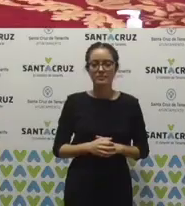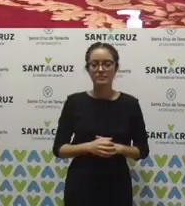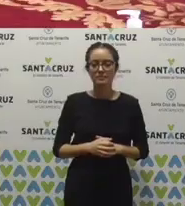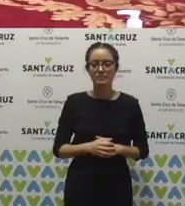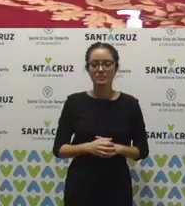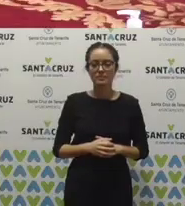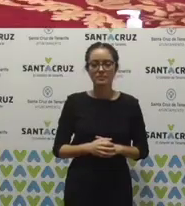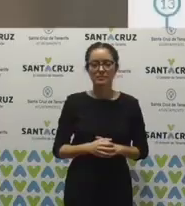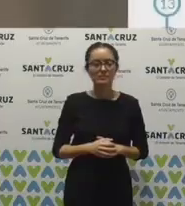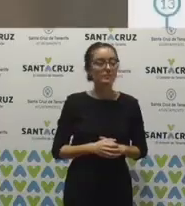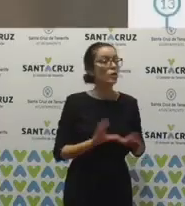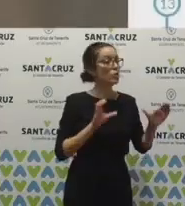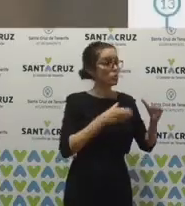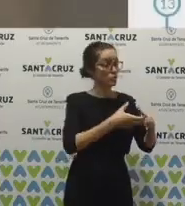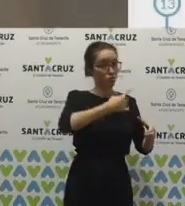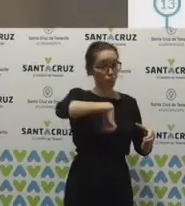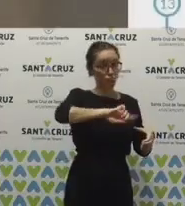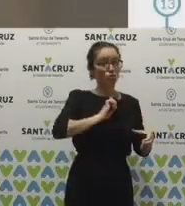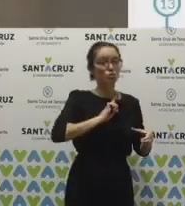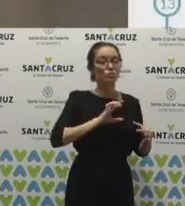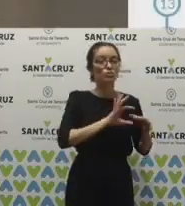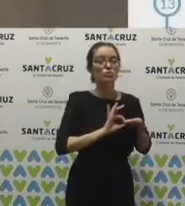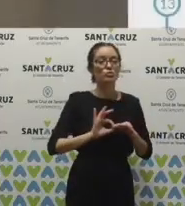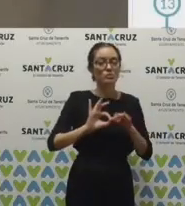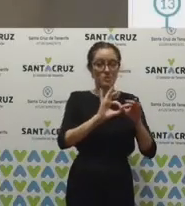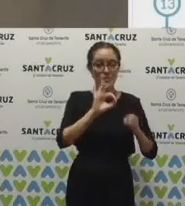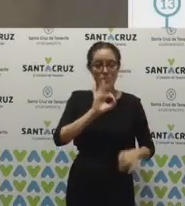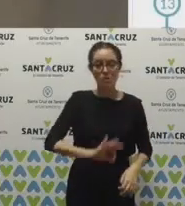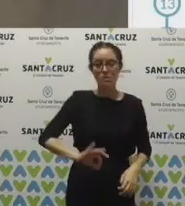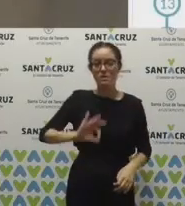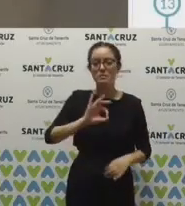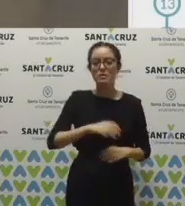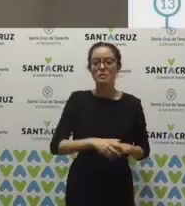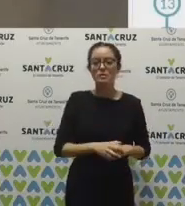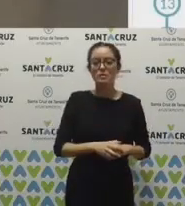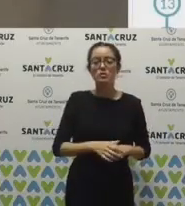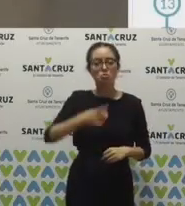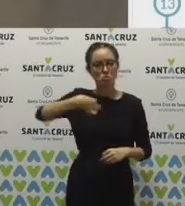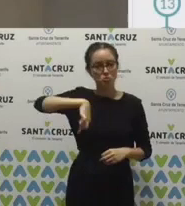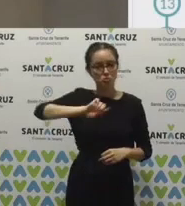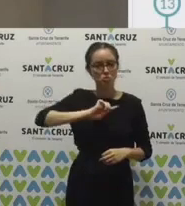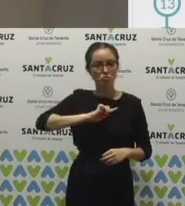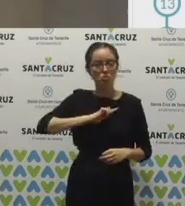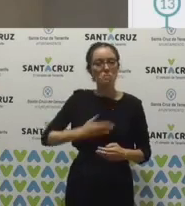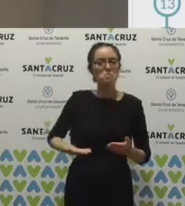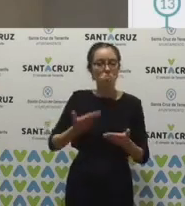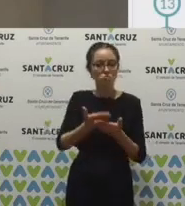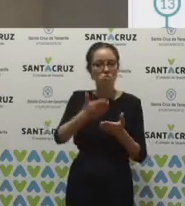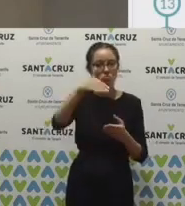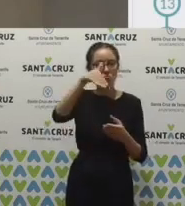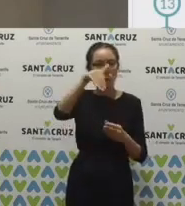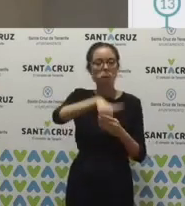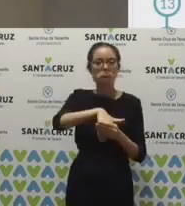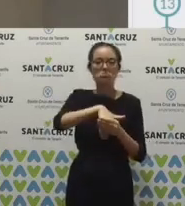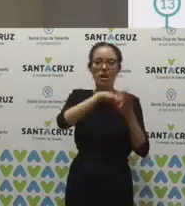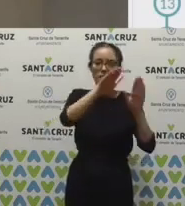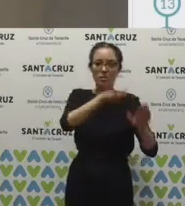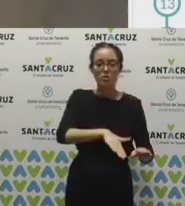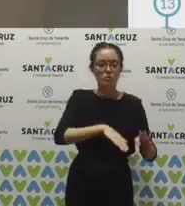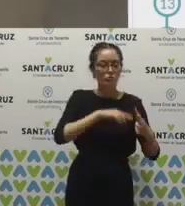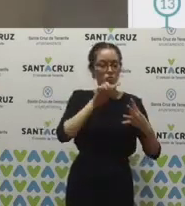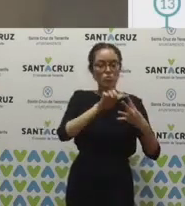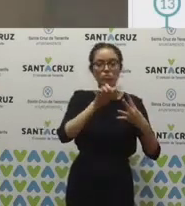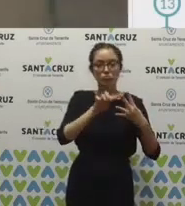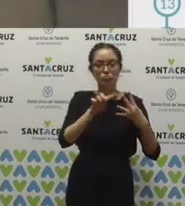desde nuestro grupo de vidas podemos nos hemos planteado a votar a favor de esta moción en los puntos 1º al 4º